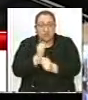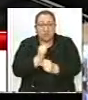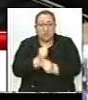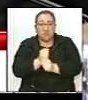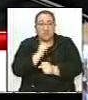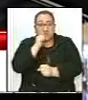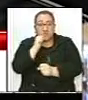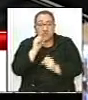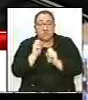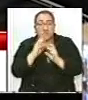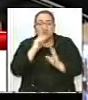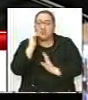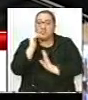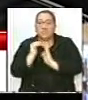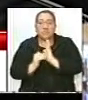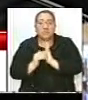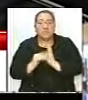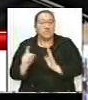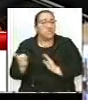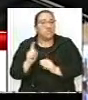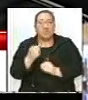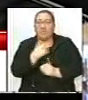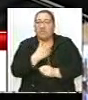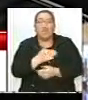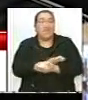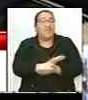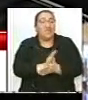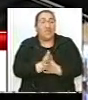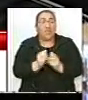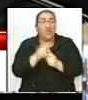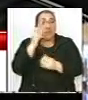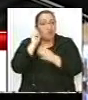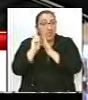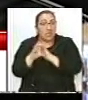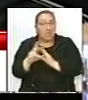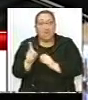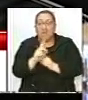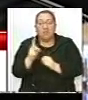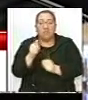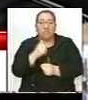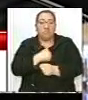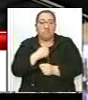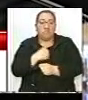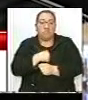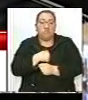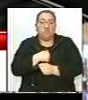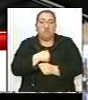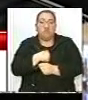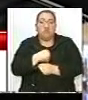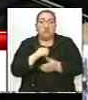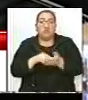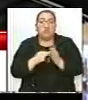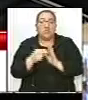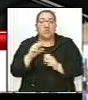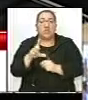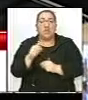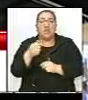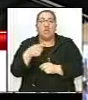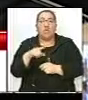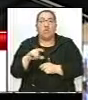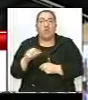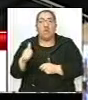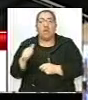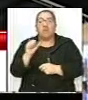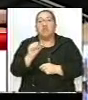día resultan siendo menos y no son favorecidos ni por la minería ni tampoco por la propia, en este caso, la laguna de Suches. En